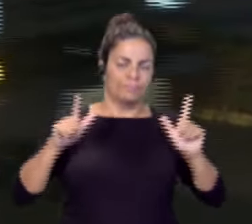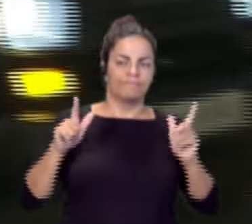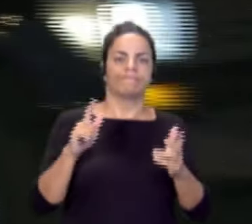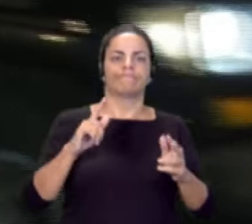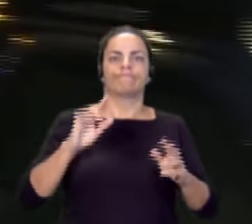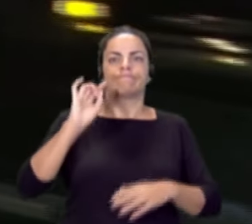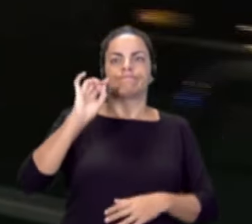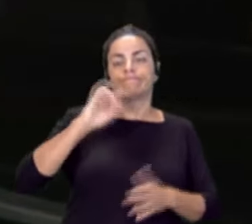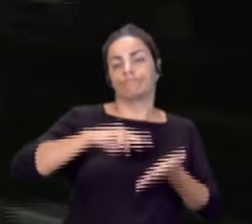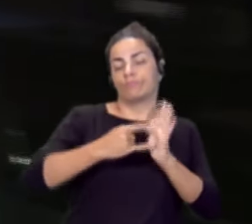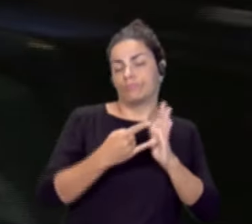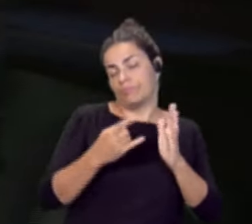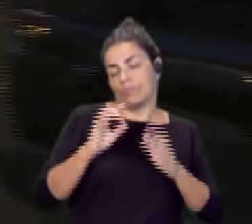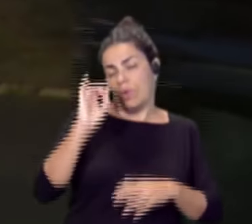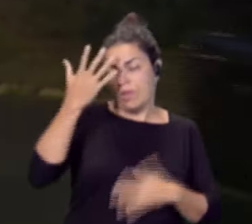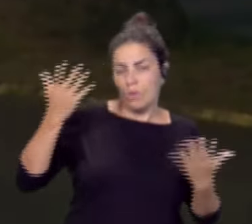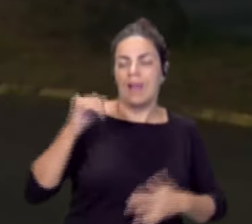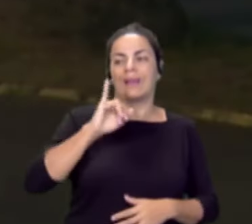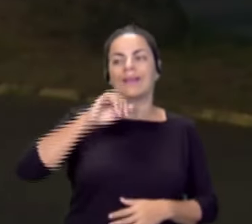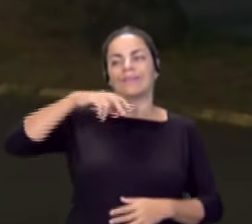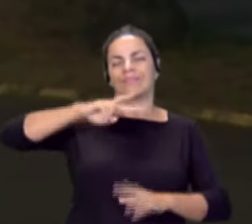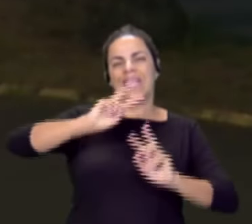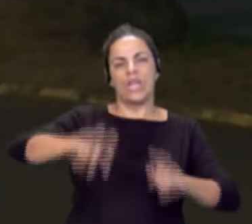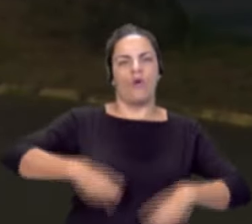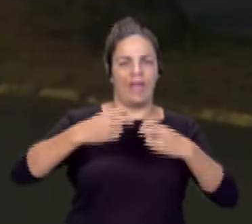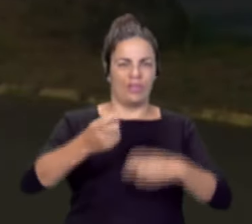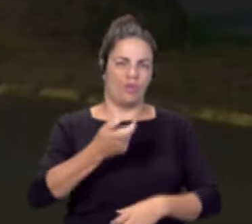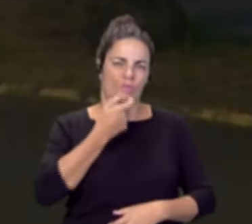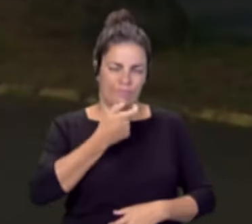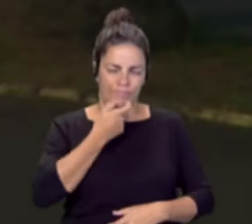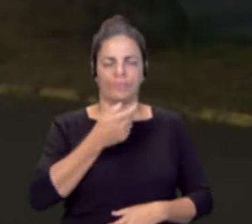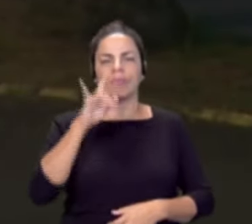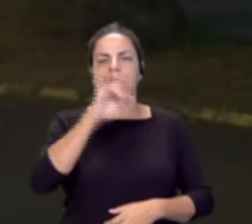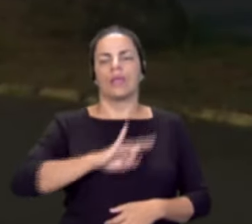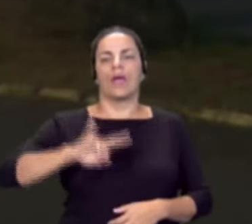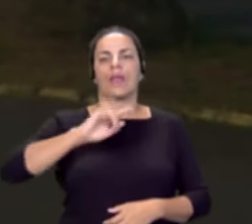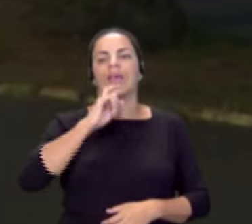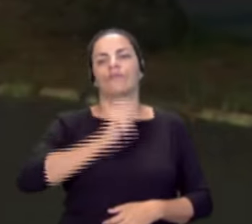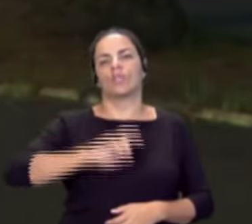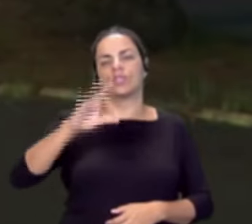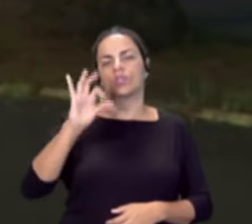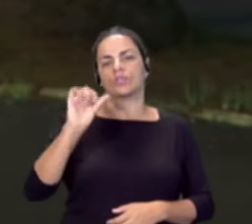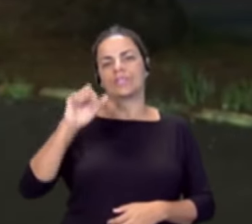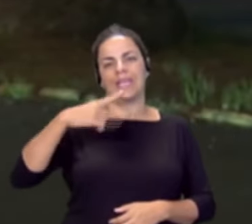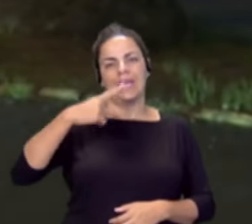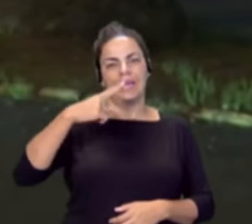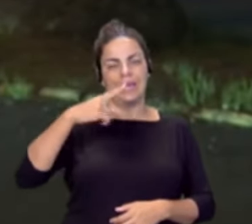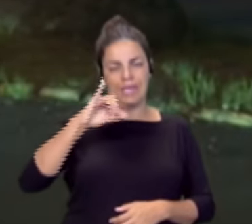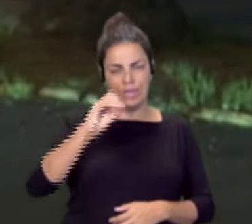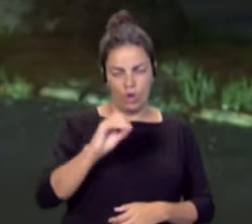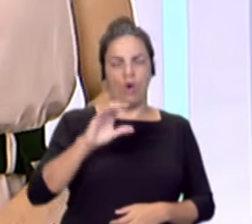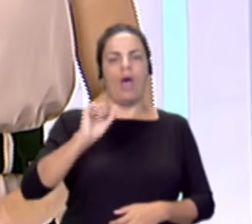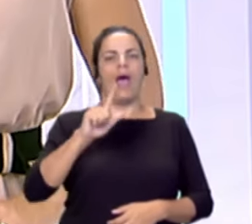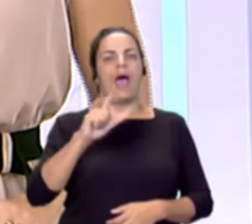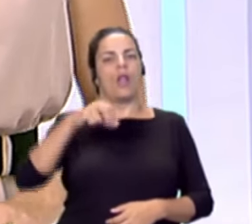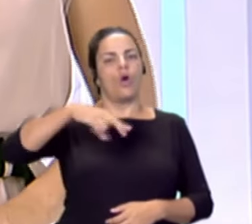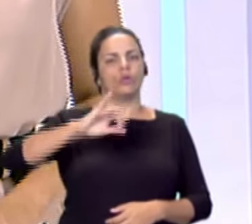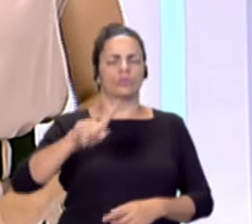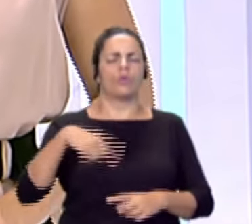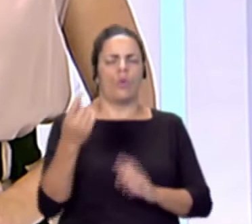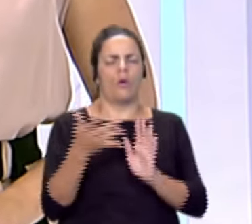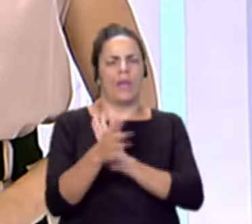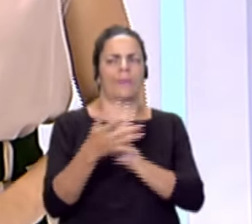Innovation Canarias de la Fundación Sergio Alonso. En unos minutos les contaremos cómo resuelven estos retos.